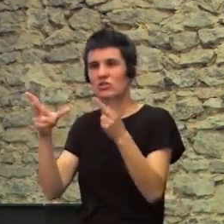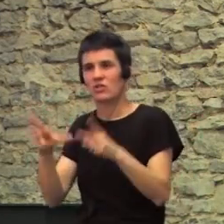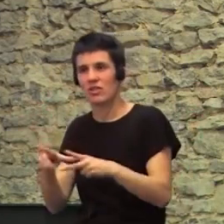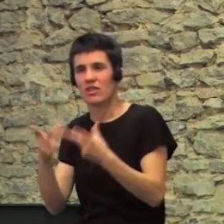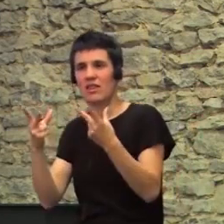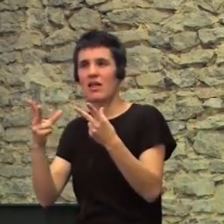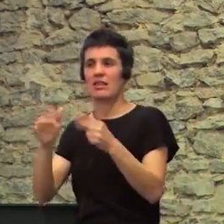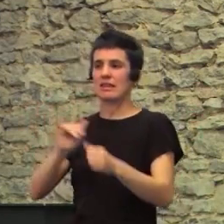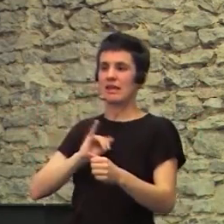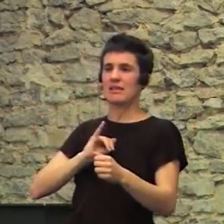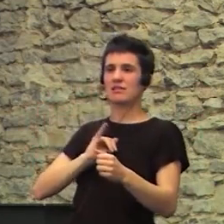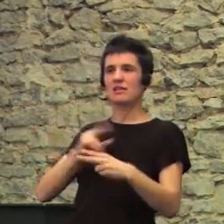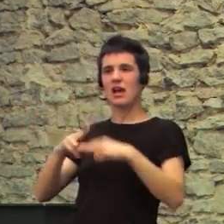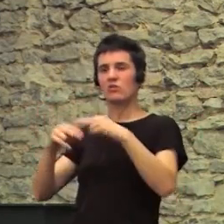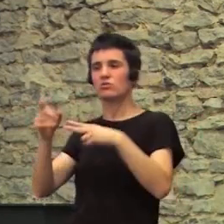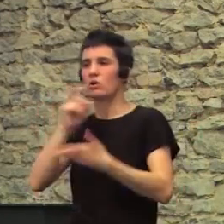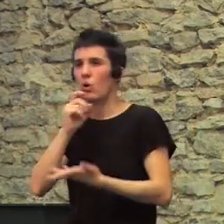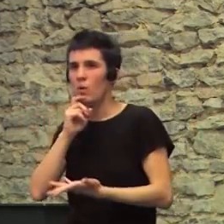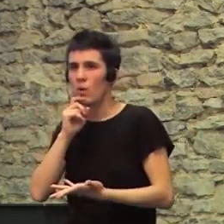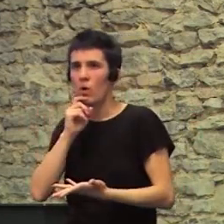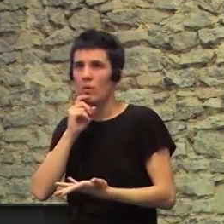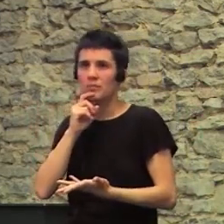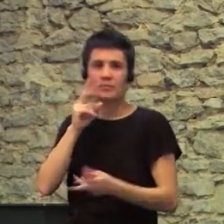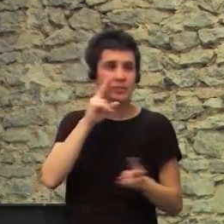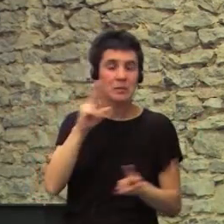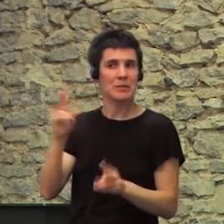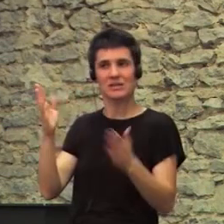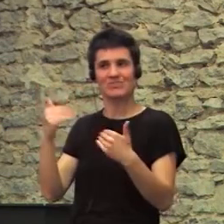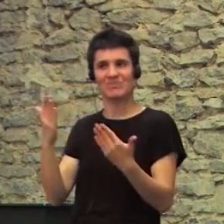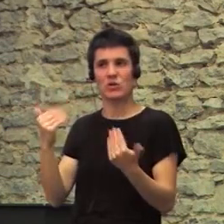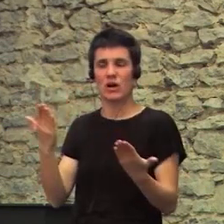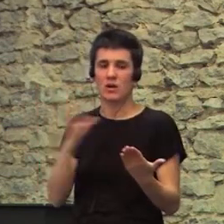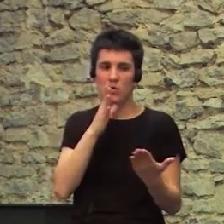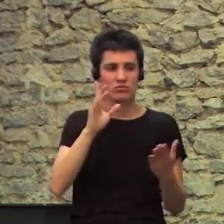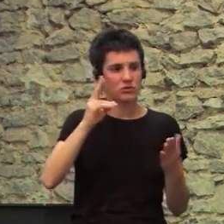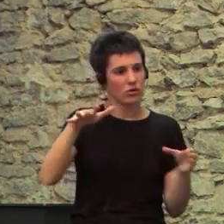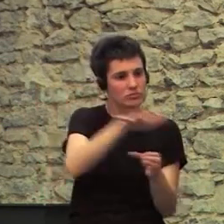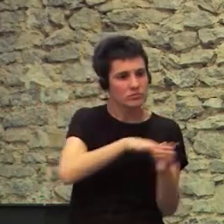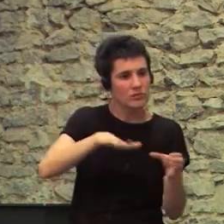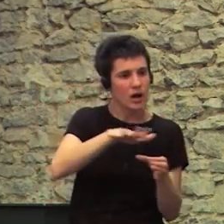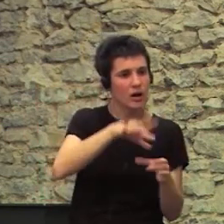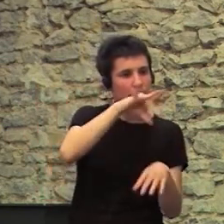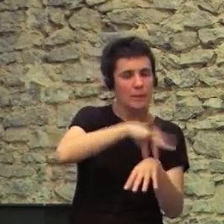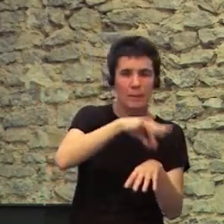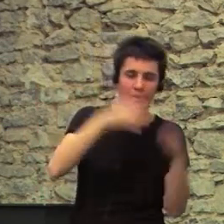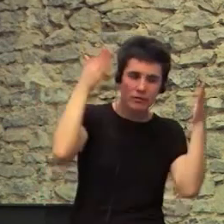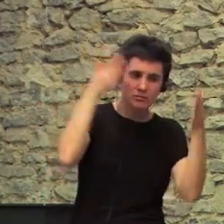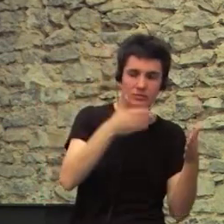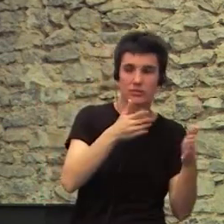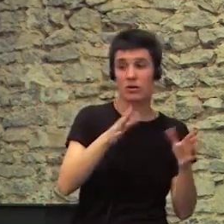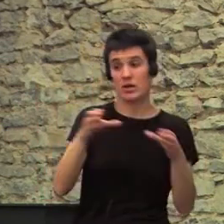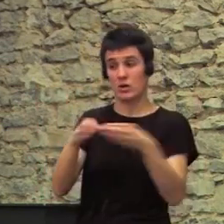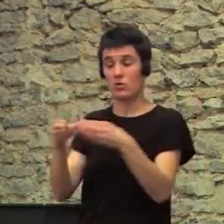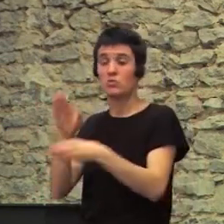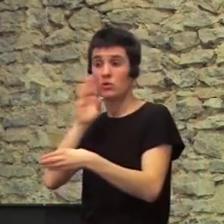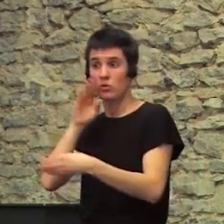del espacio hospitalario, del espacio de lo médico, todavía les cuesta mucho reconocerlas. Aunque cada vez más estos grupos